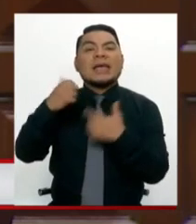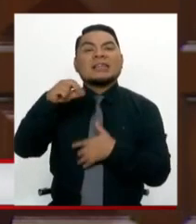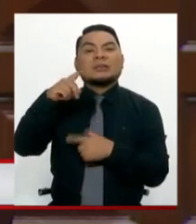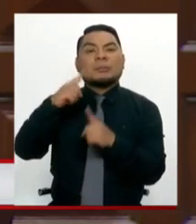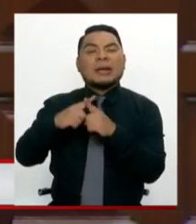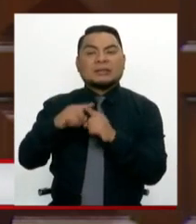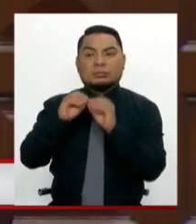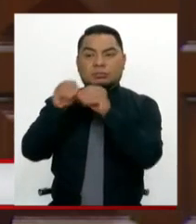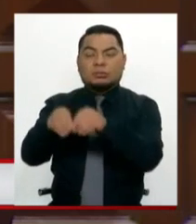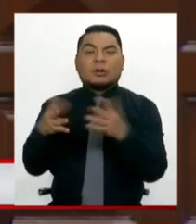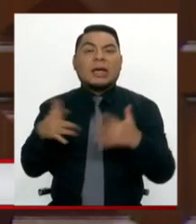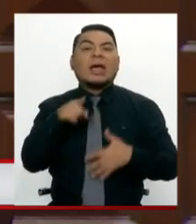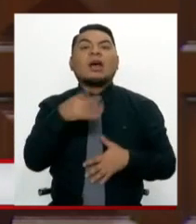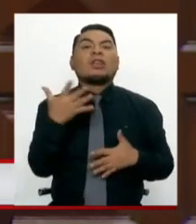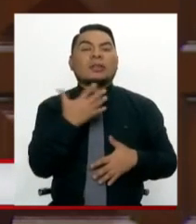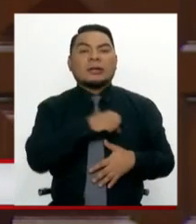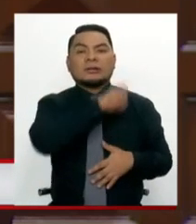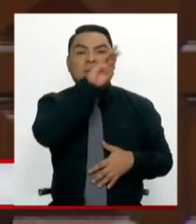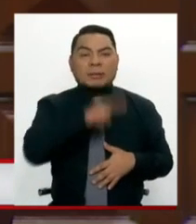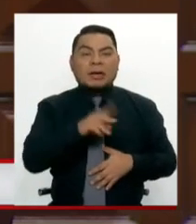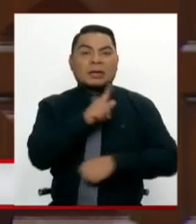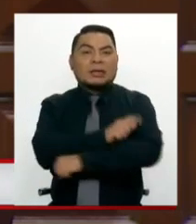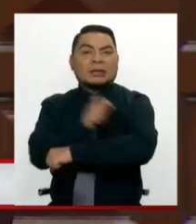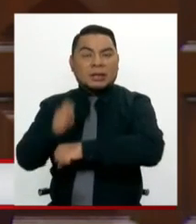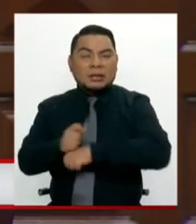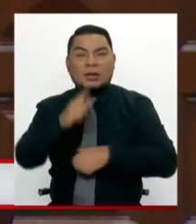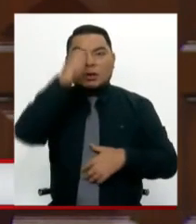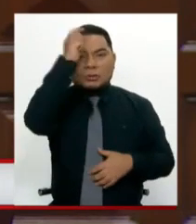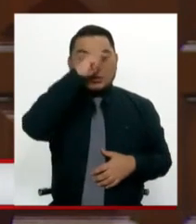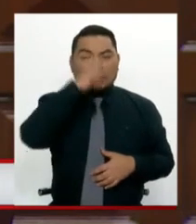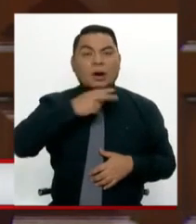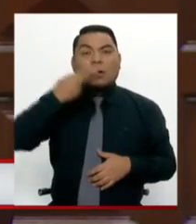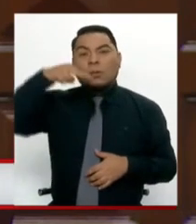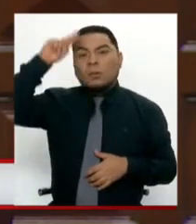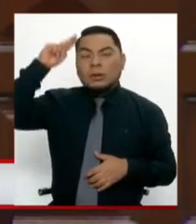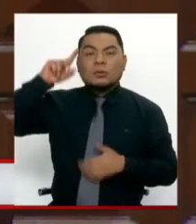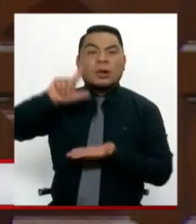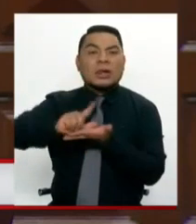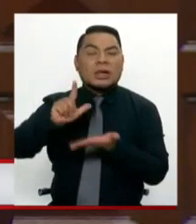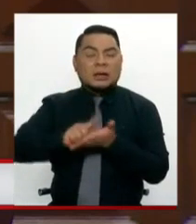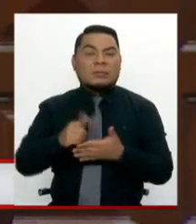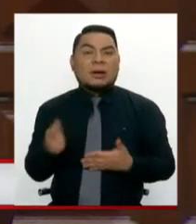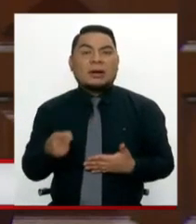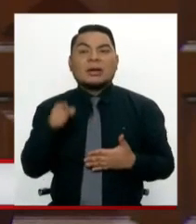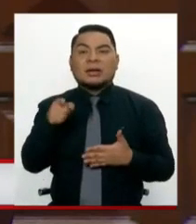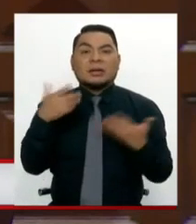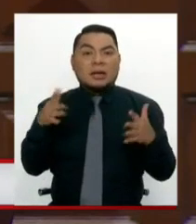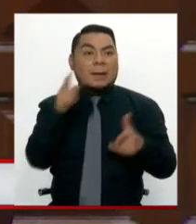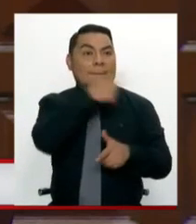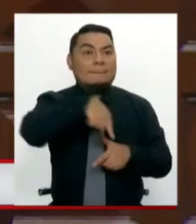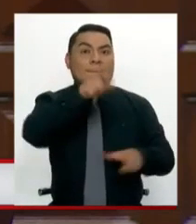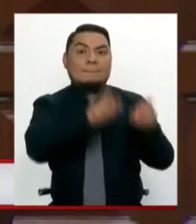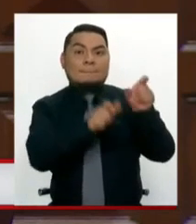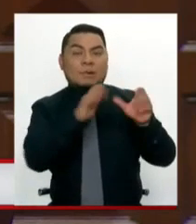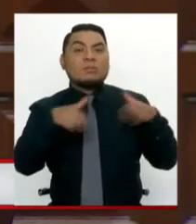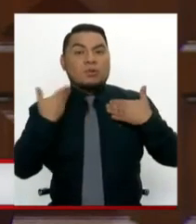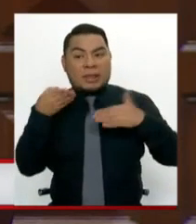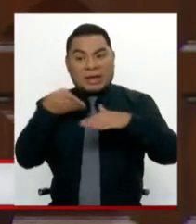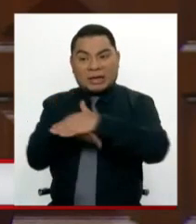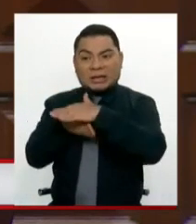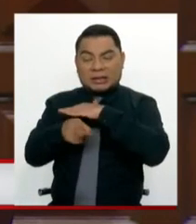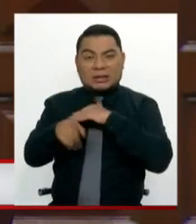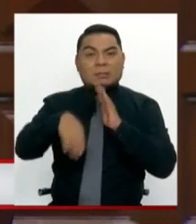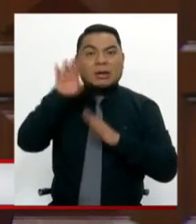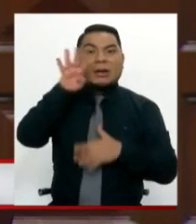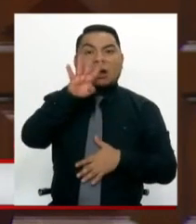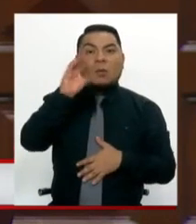los departamentos de San Martín, Tacna, Tumbes, Huánuco y Lima, mediante el cual la ciudadanía puede acceder a